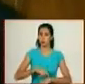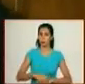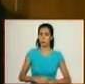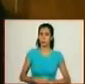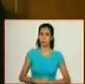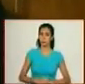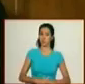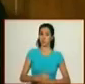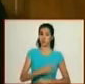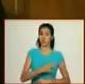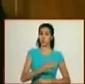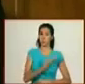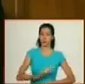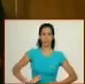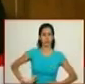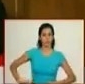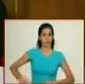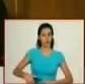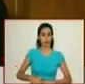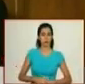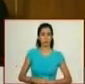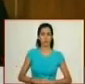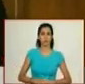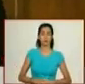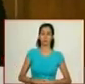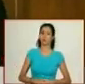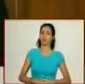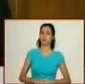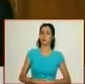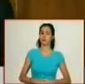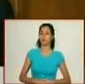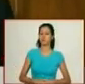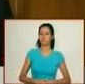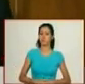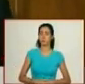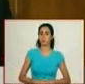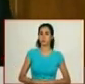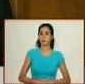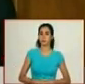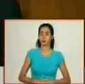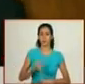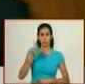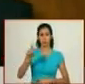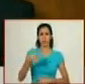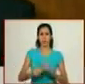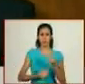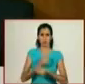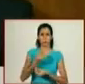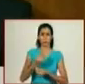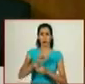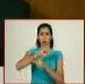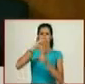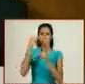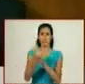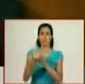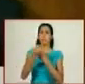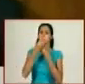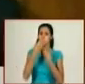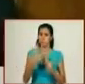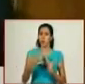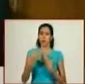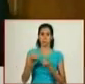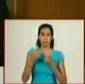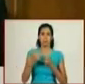Mr. President, señor presidente, you created the right environment, usted ha creado el ambiente adecuado, el